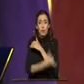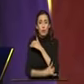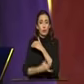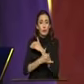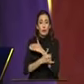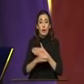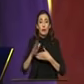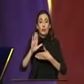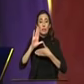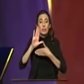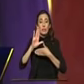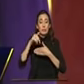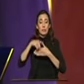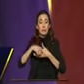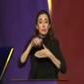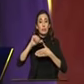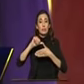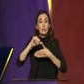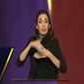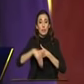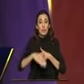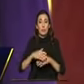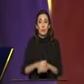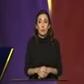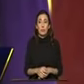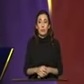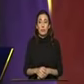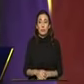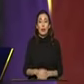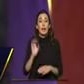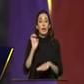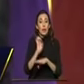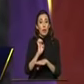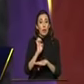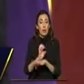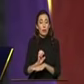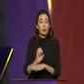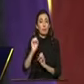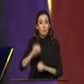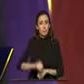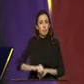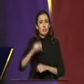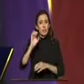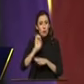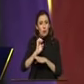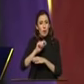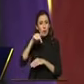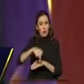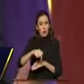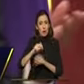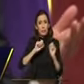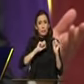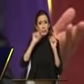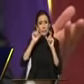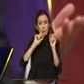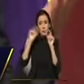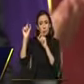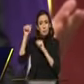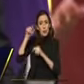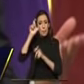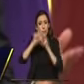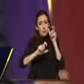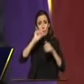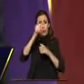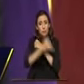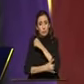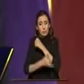región. Lo he dicho en otras ocasiones y lo repito, Ecuador es un país de migrantes. Fuimos y somos un pueblo generoso, un